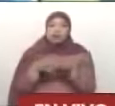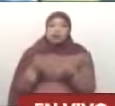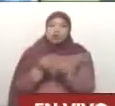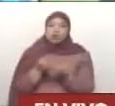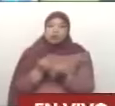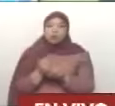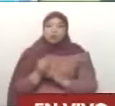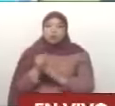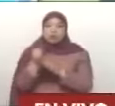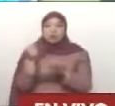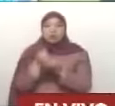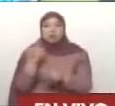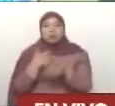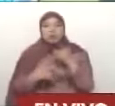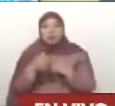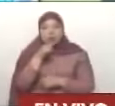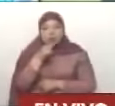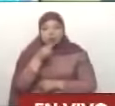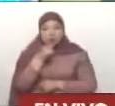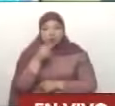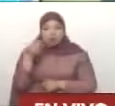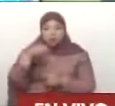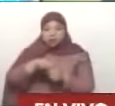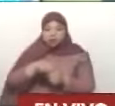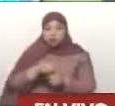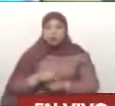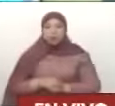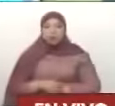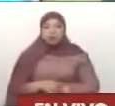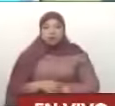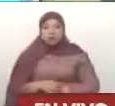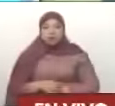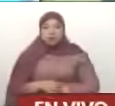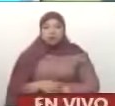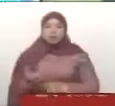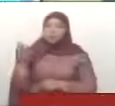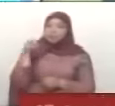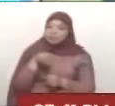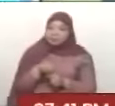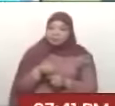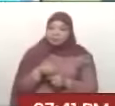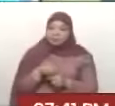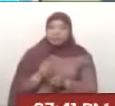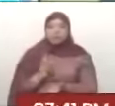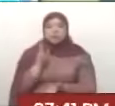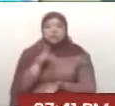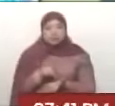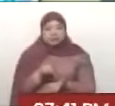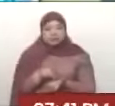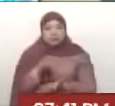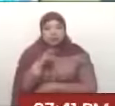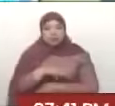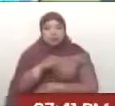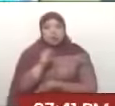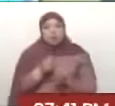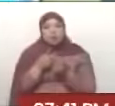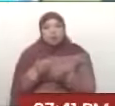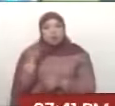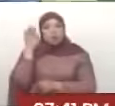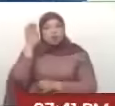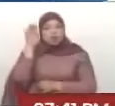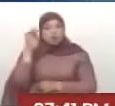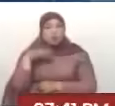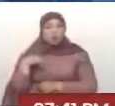está dirigiendo el compañero Héctor Rodríguez. Inscríbete, incorpórate y participa en el gran voluntariado por el